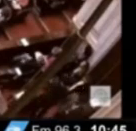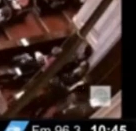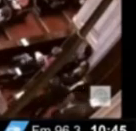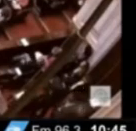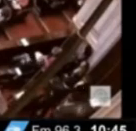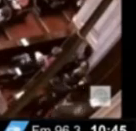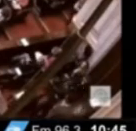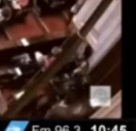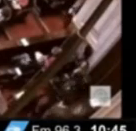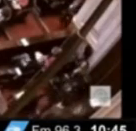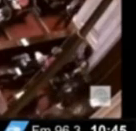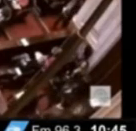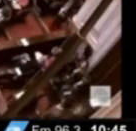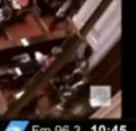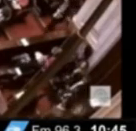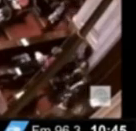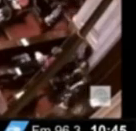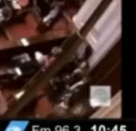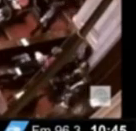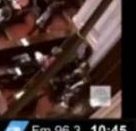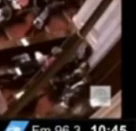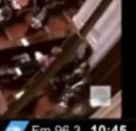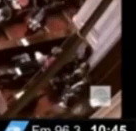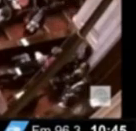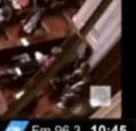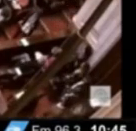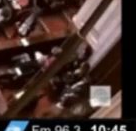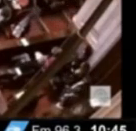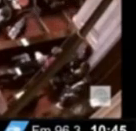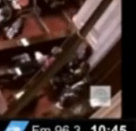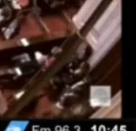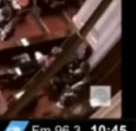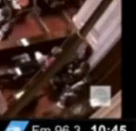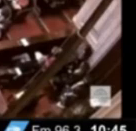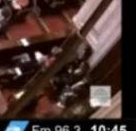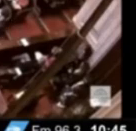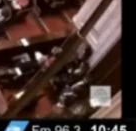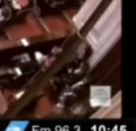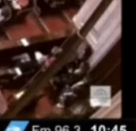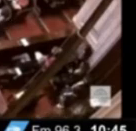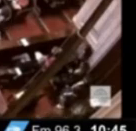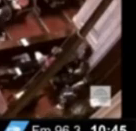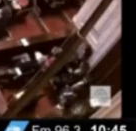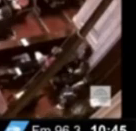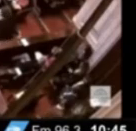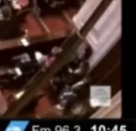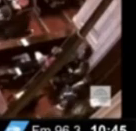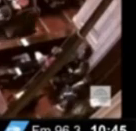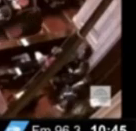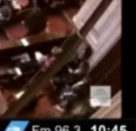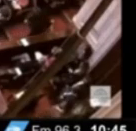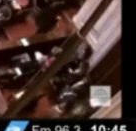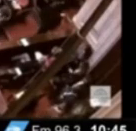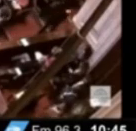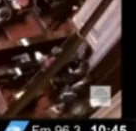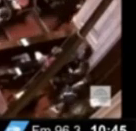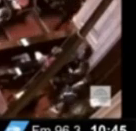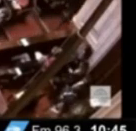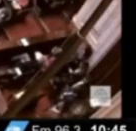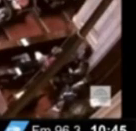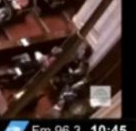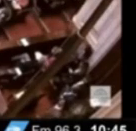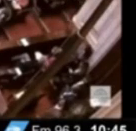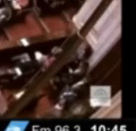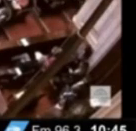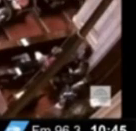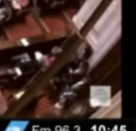gracias bueno hola per tengo acá el discurso de tratar ser que me alcance los do